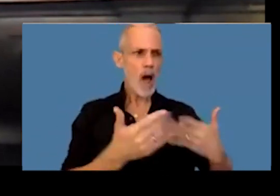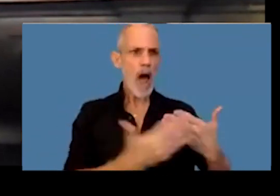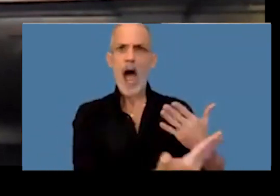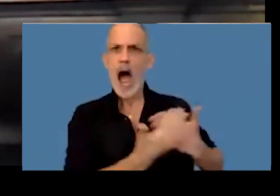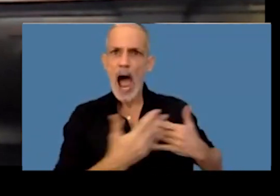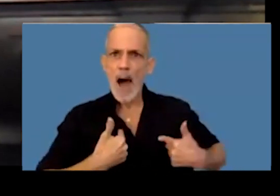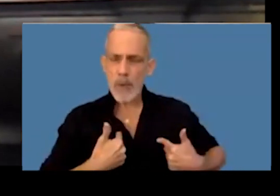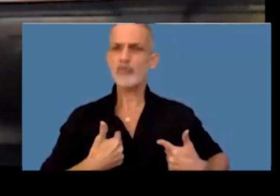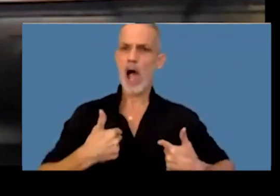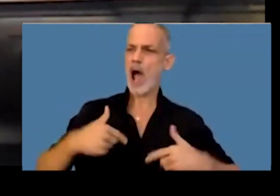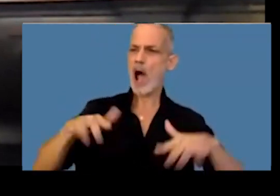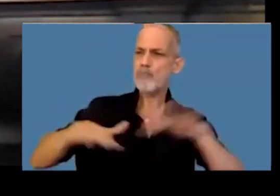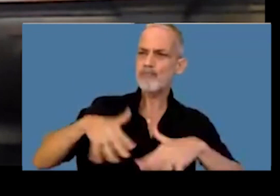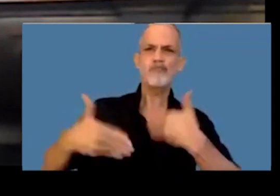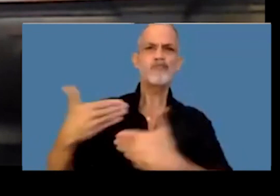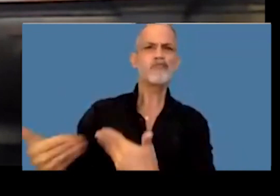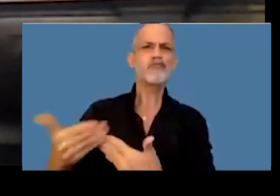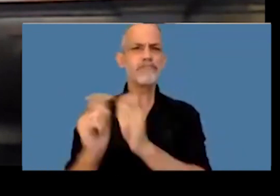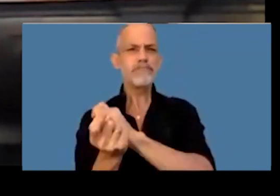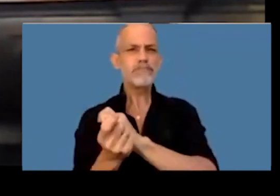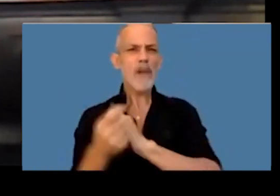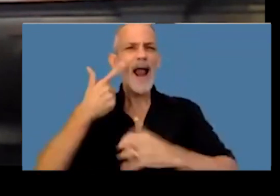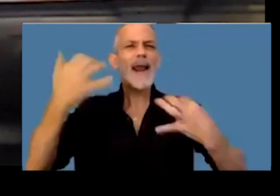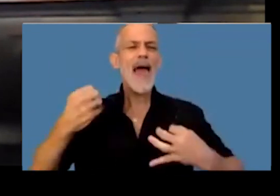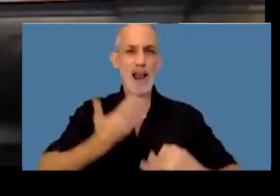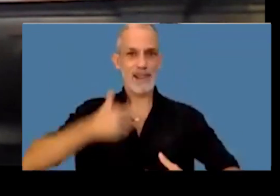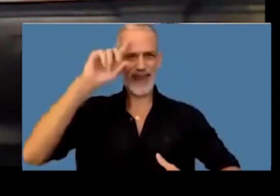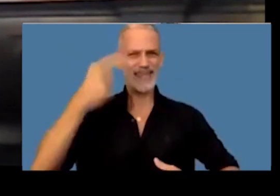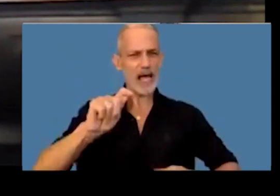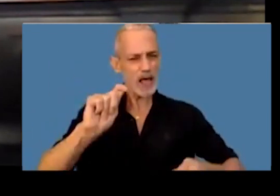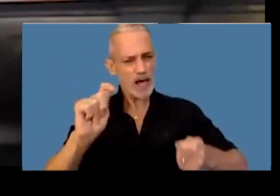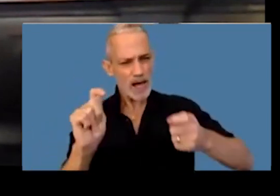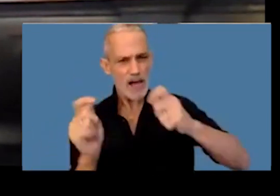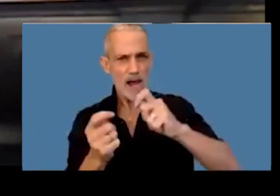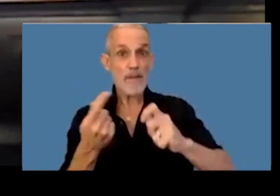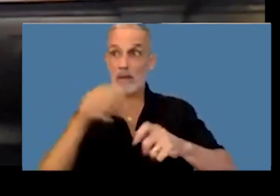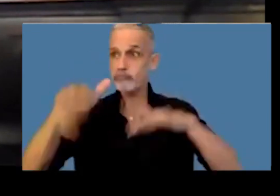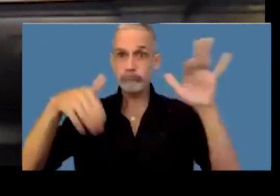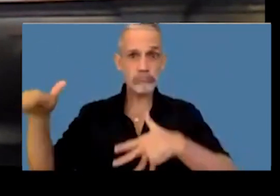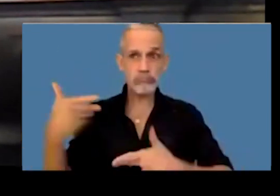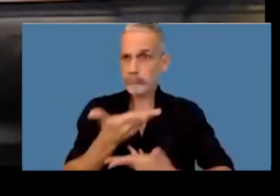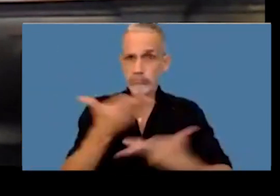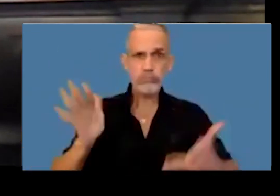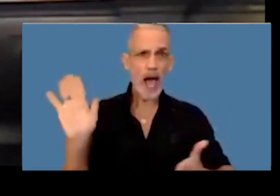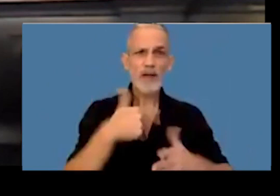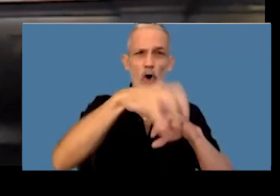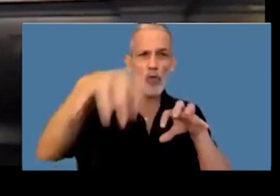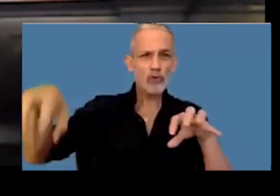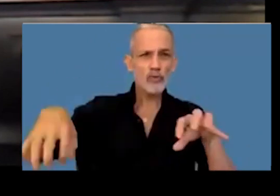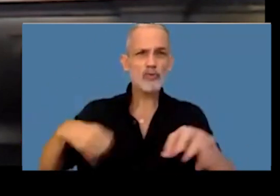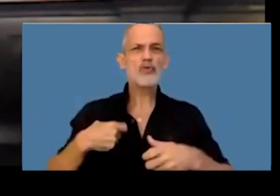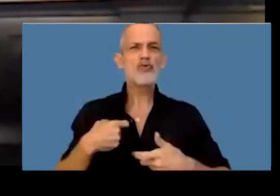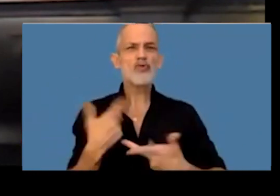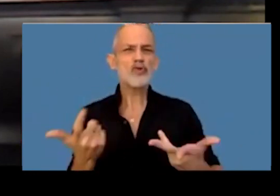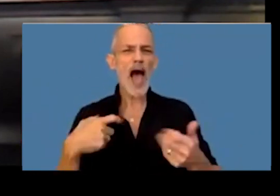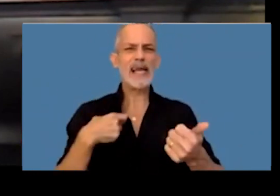acciones concretas, en una transformación real del Estado y en una convocatoria amplia a todos los sectores sociales,